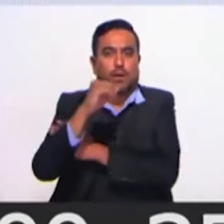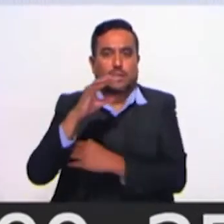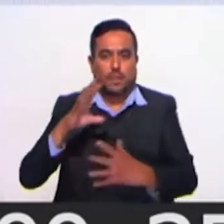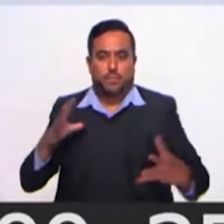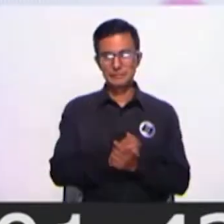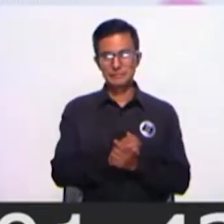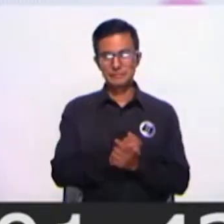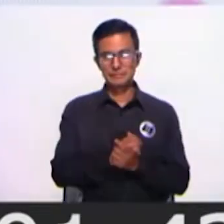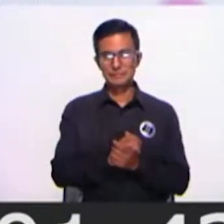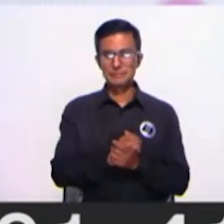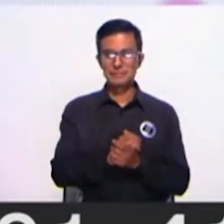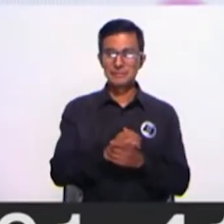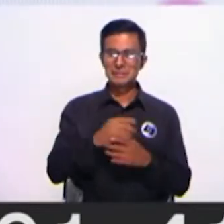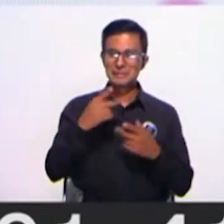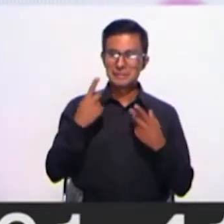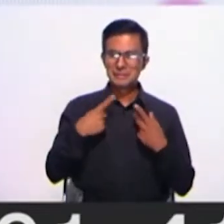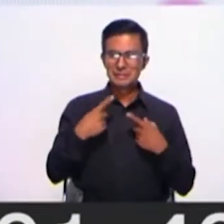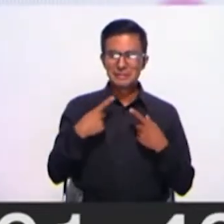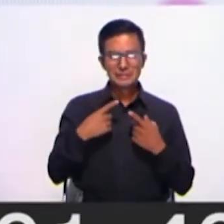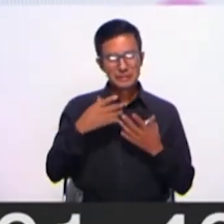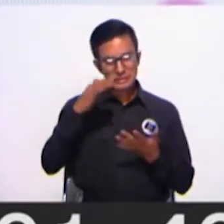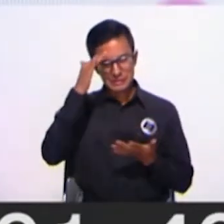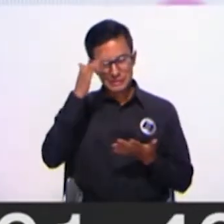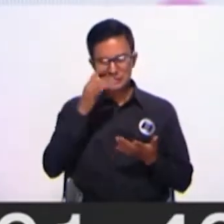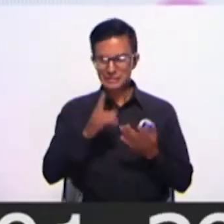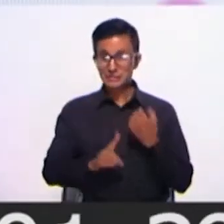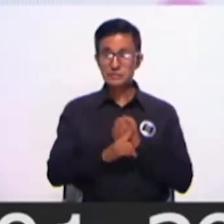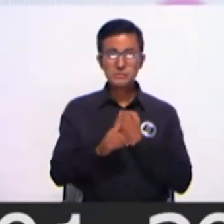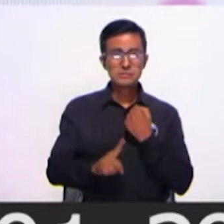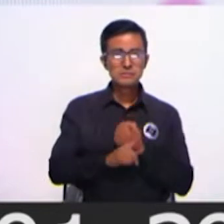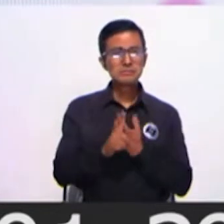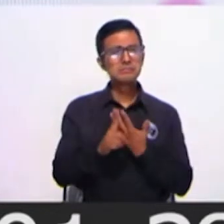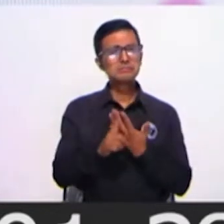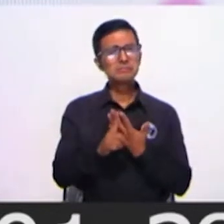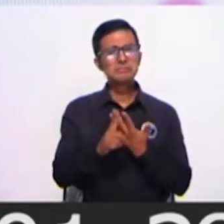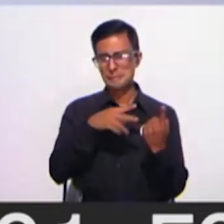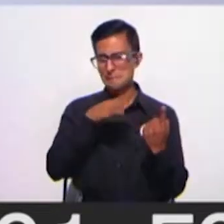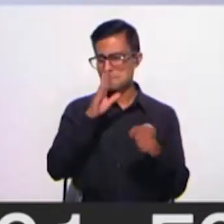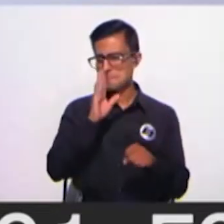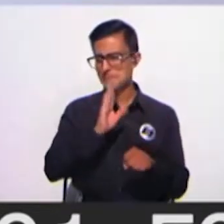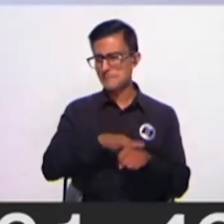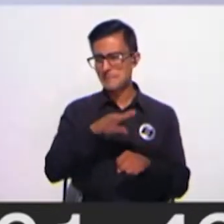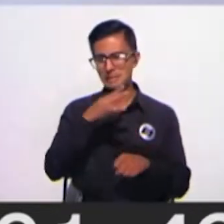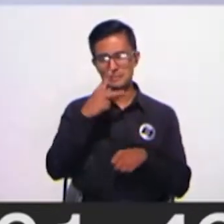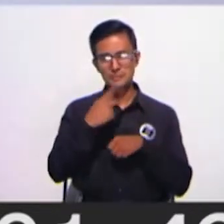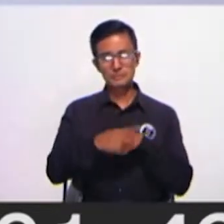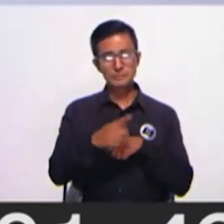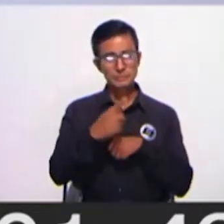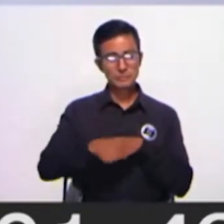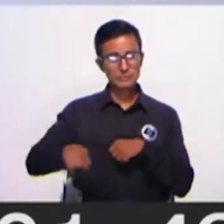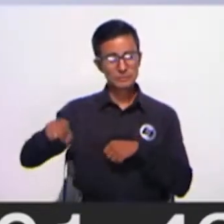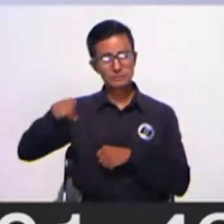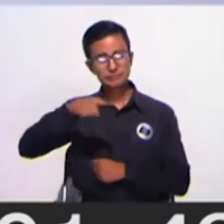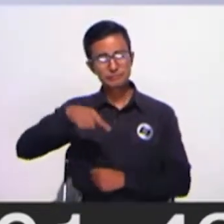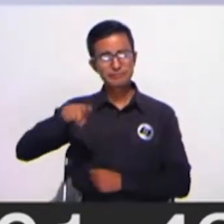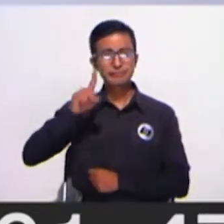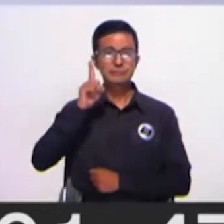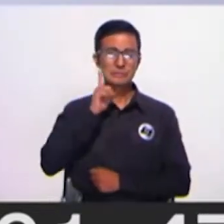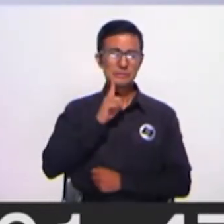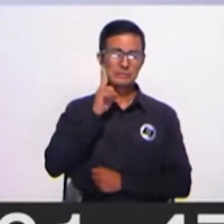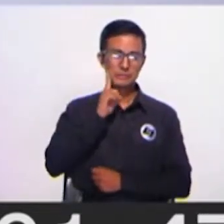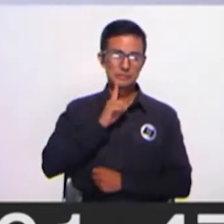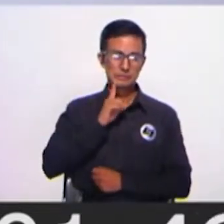ideas, cuestionamientos, debate y hasta burlas. Comenzó exactamente a las 9:30 de la noche.